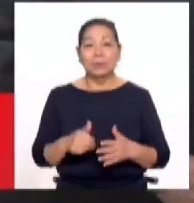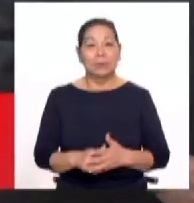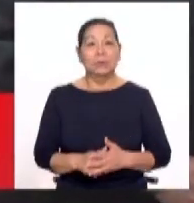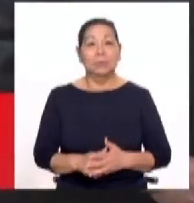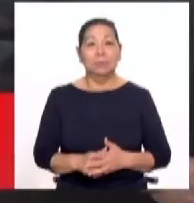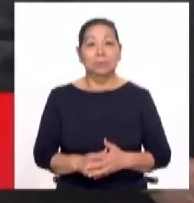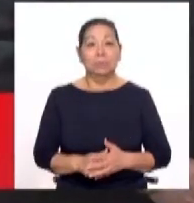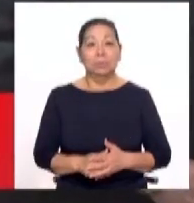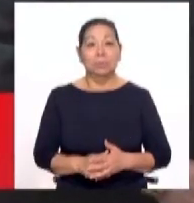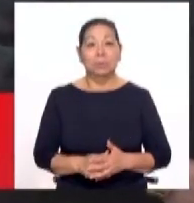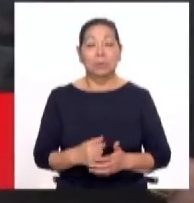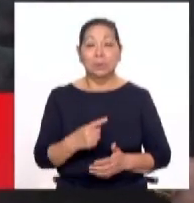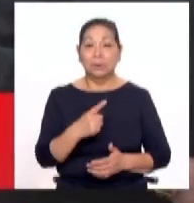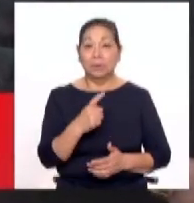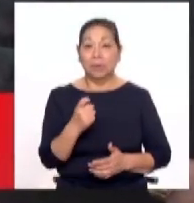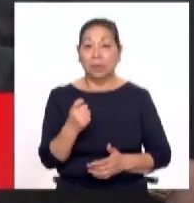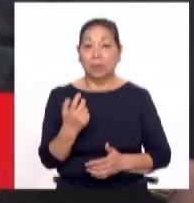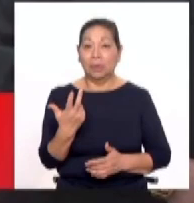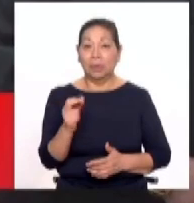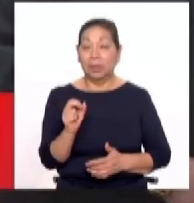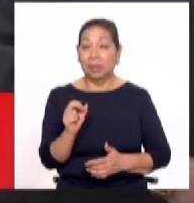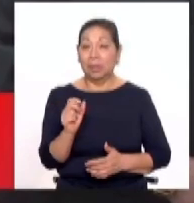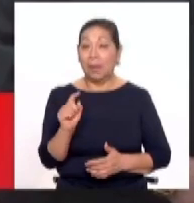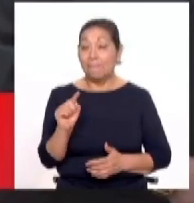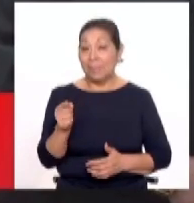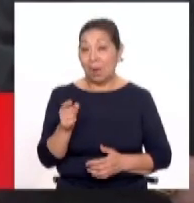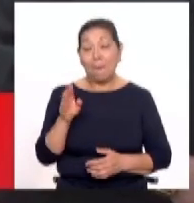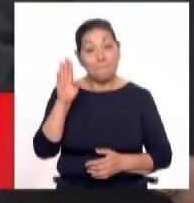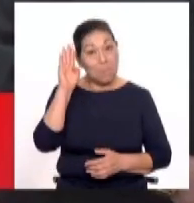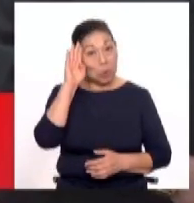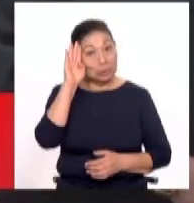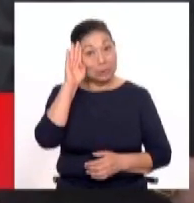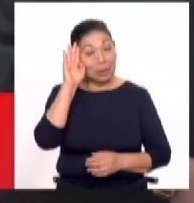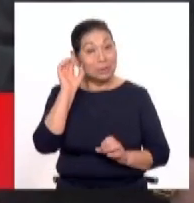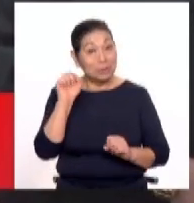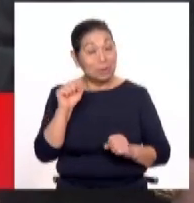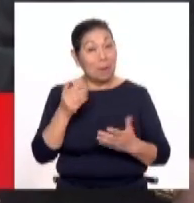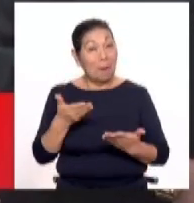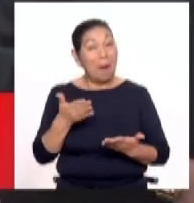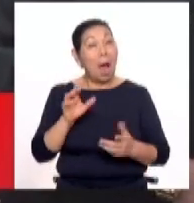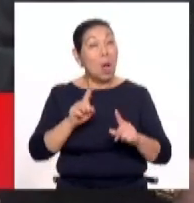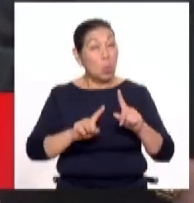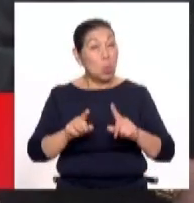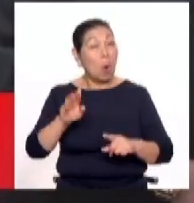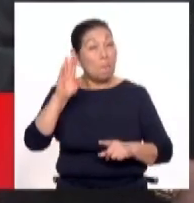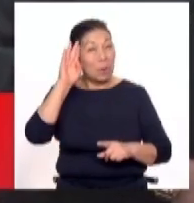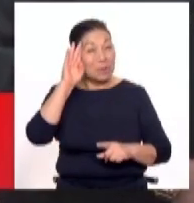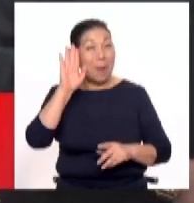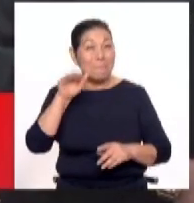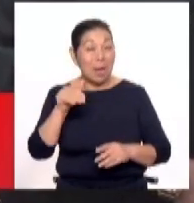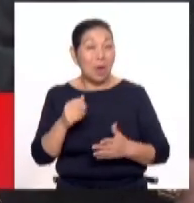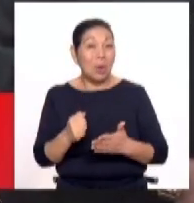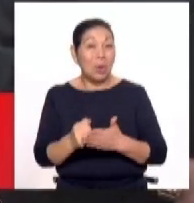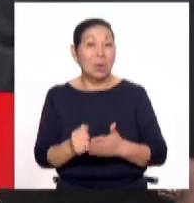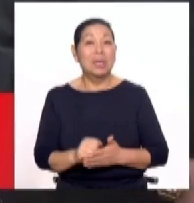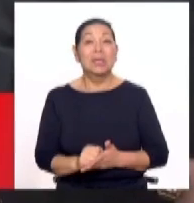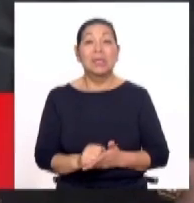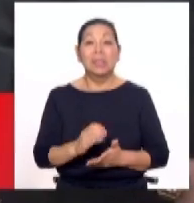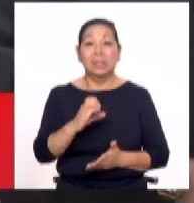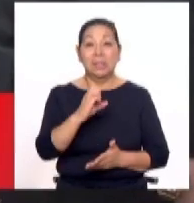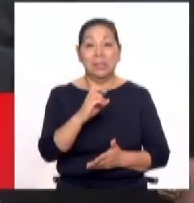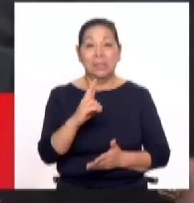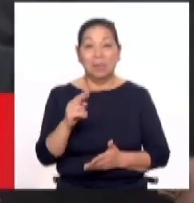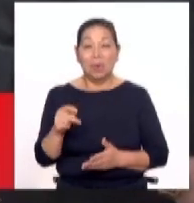al fuego por los 130.000 policías, no descartando que posiblemente hayan malos efectivos policiales que hayan ayudado al señor Cerrón